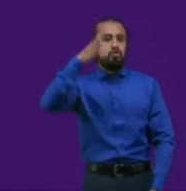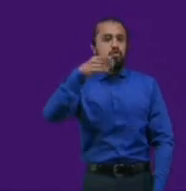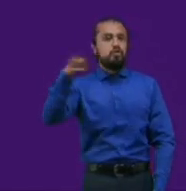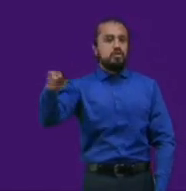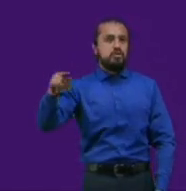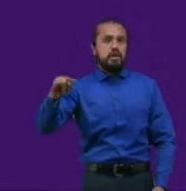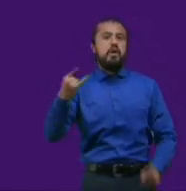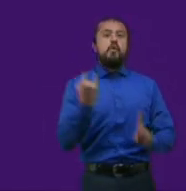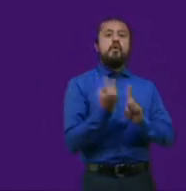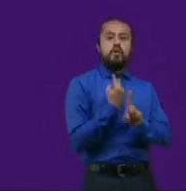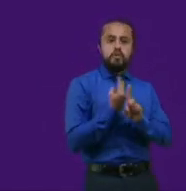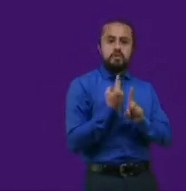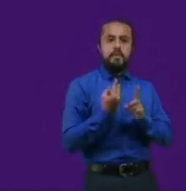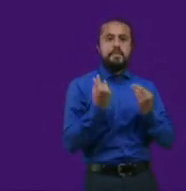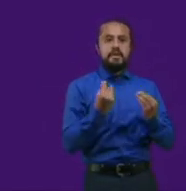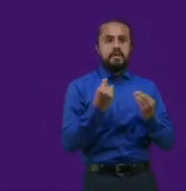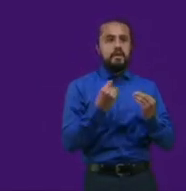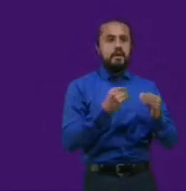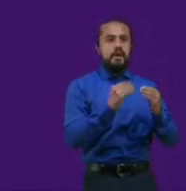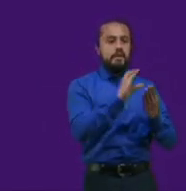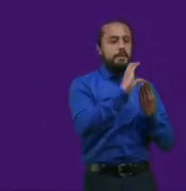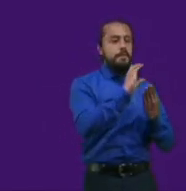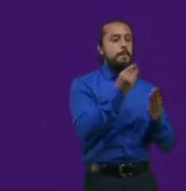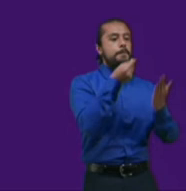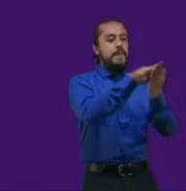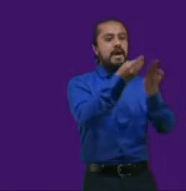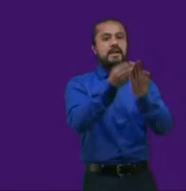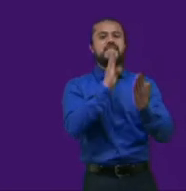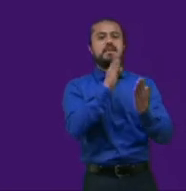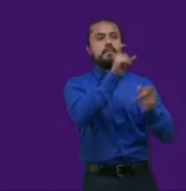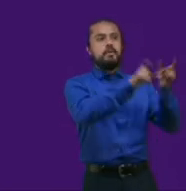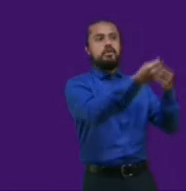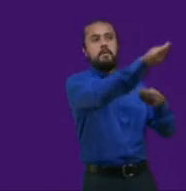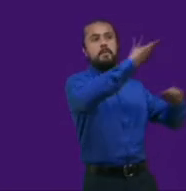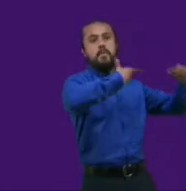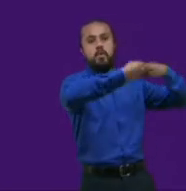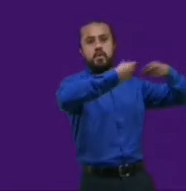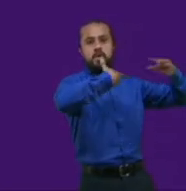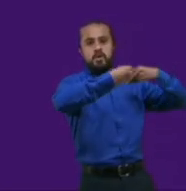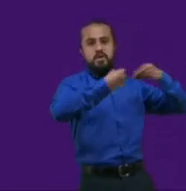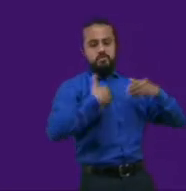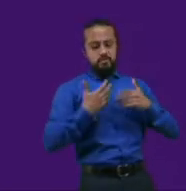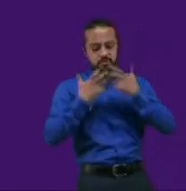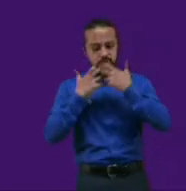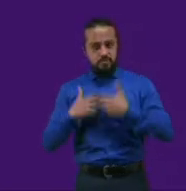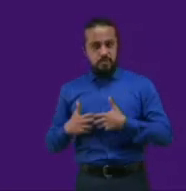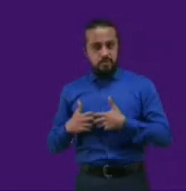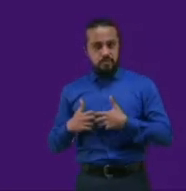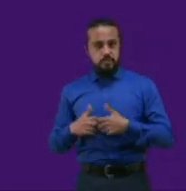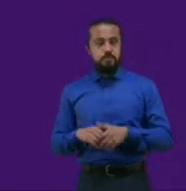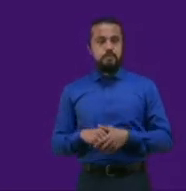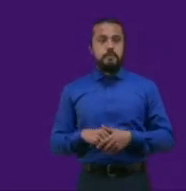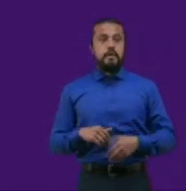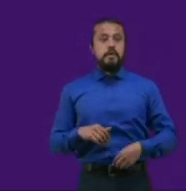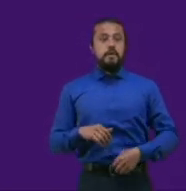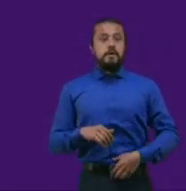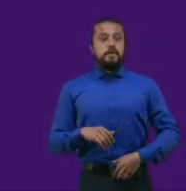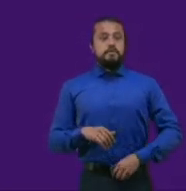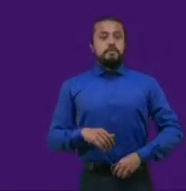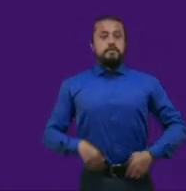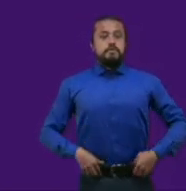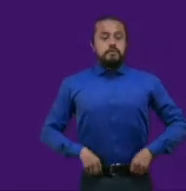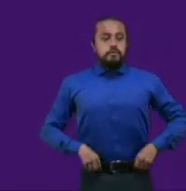para pagarle a sus proveedores. A sus propios proveedores, exacto. Y hay otra variable, Javier, que mencionó ahorita también